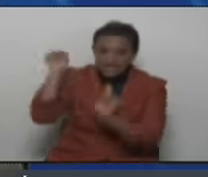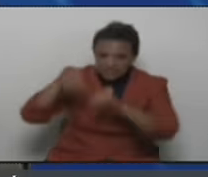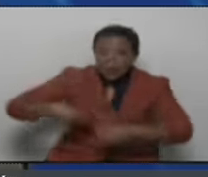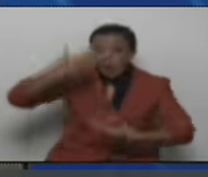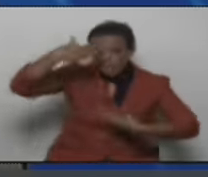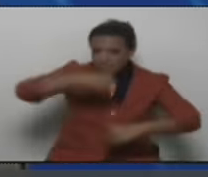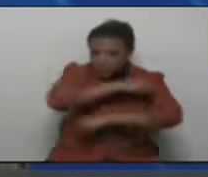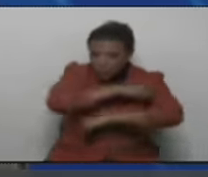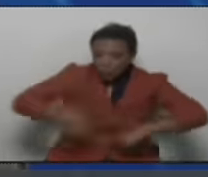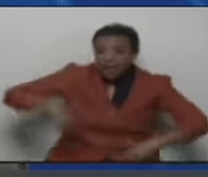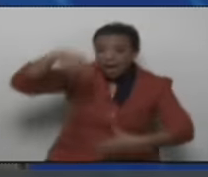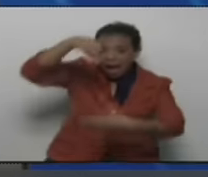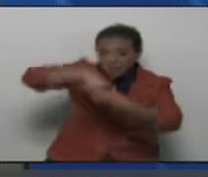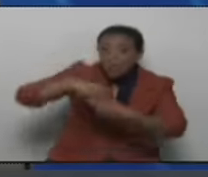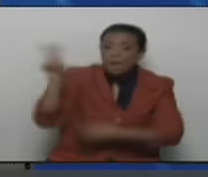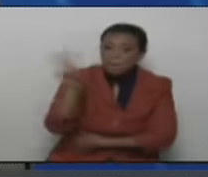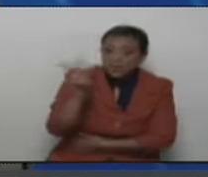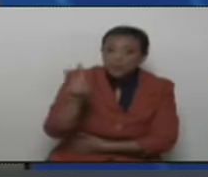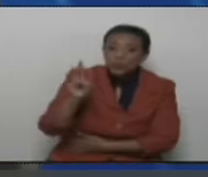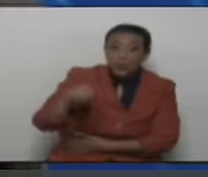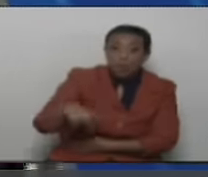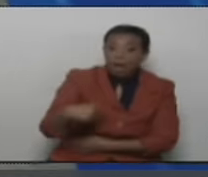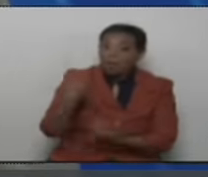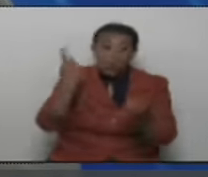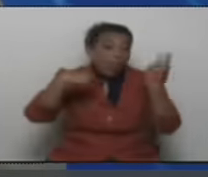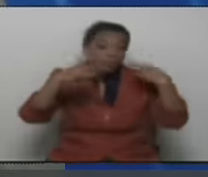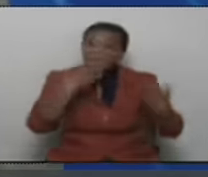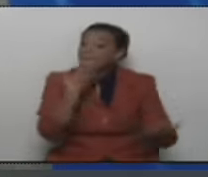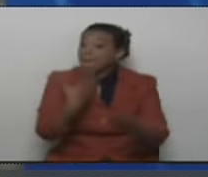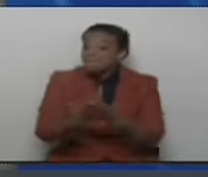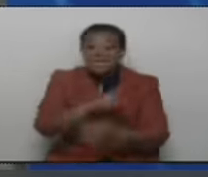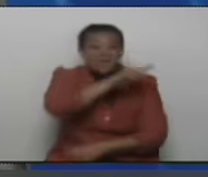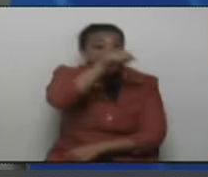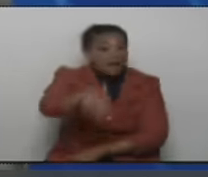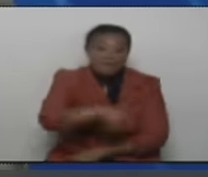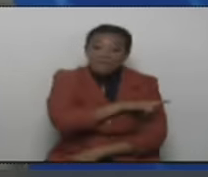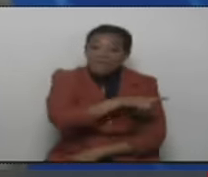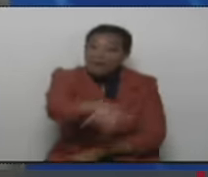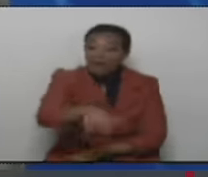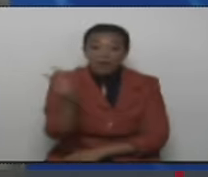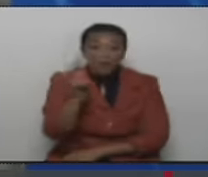militar activo metido en cosas en Venezuela y que no tenía permiso para estar en Venezuela,